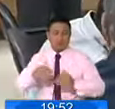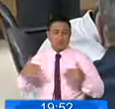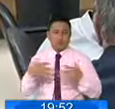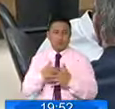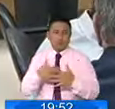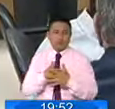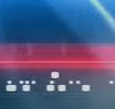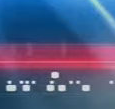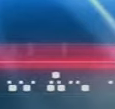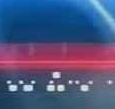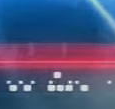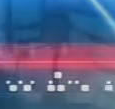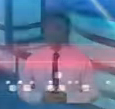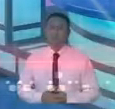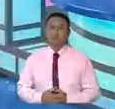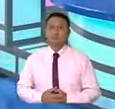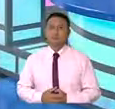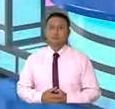Jorge Escobar.